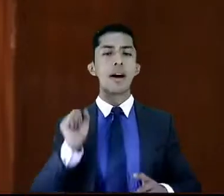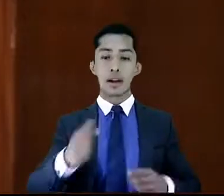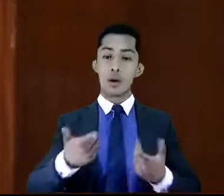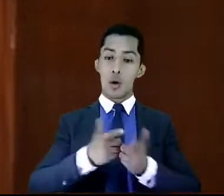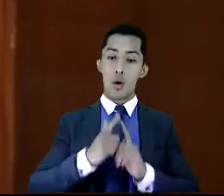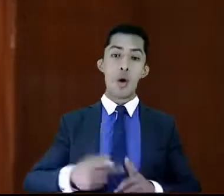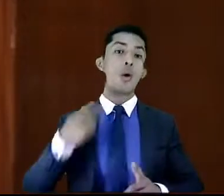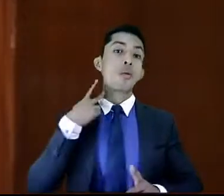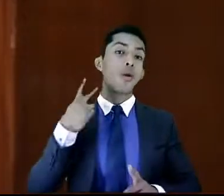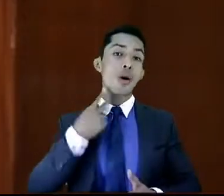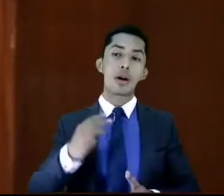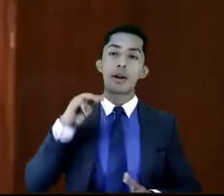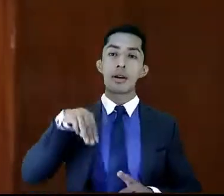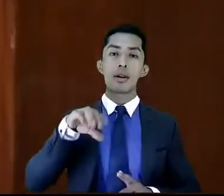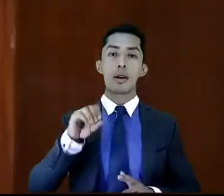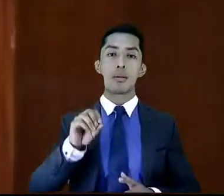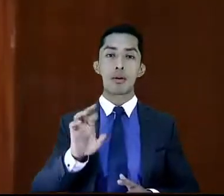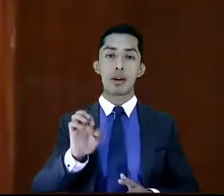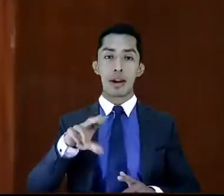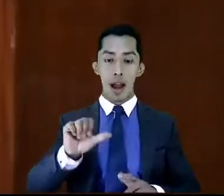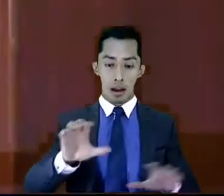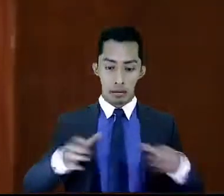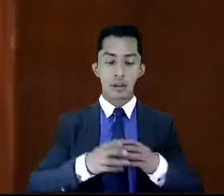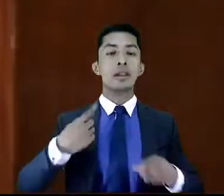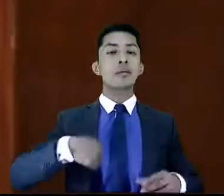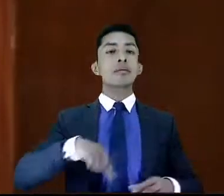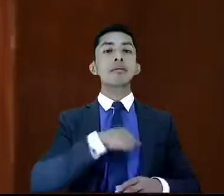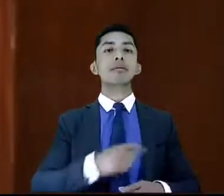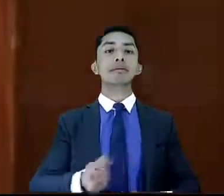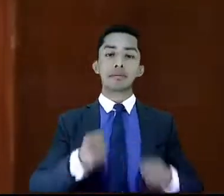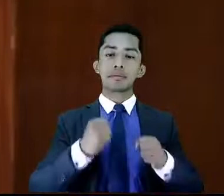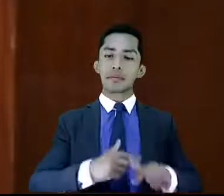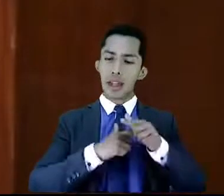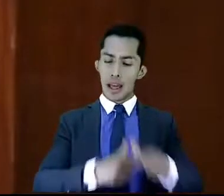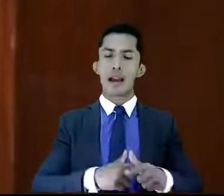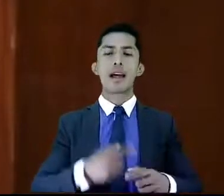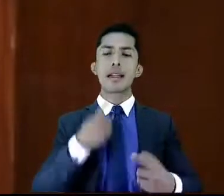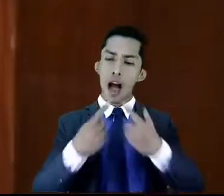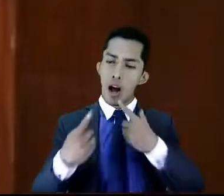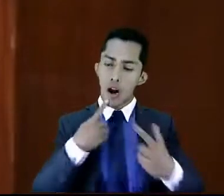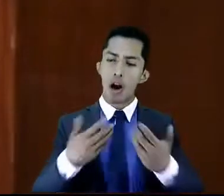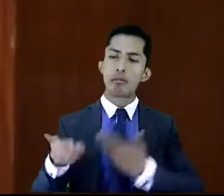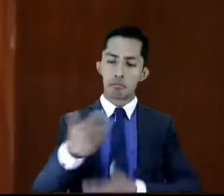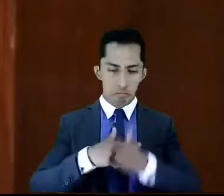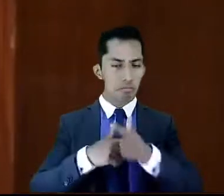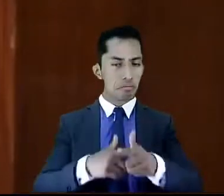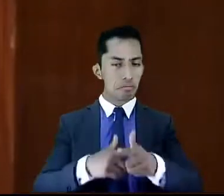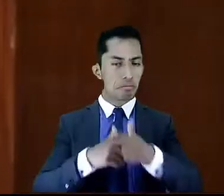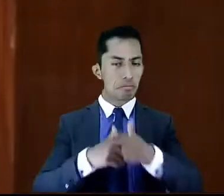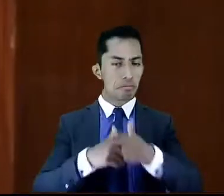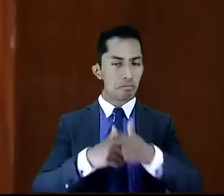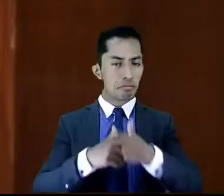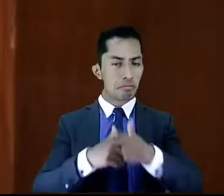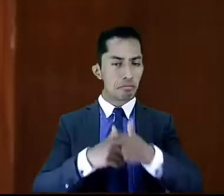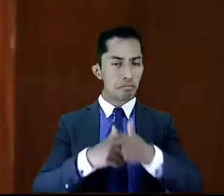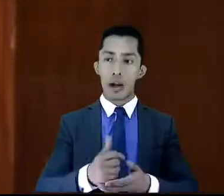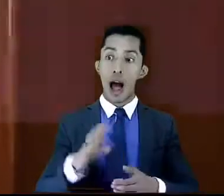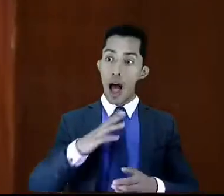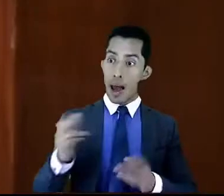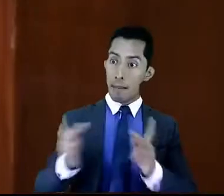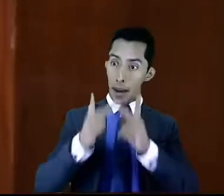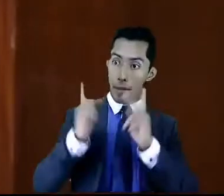Morena fortaleceremos el diálogo y buscaremos y atenderemos las coincidencias para